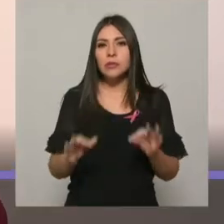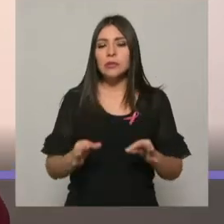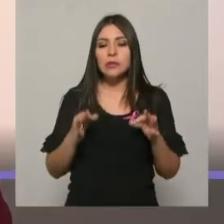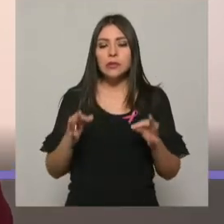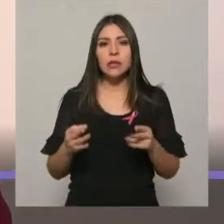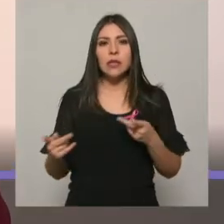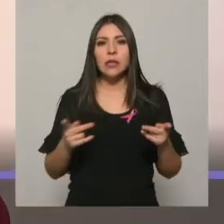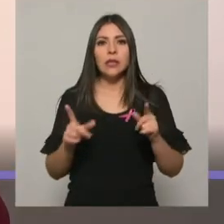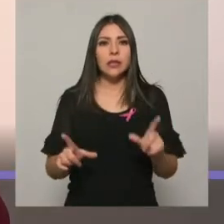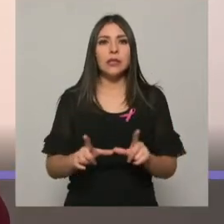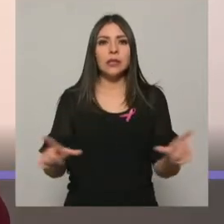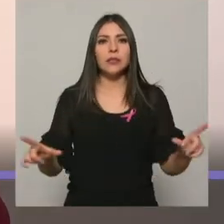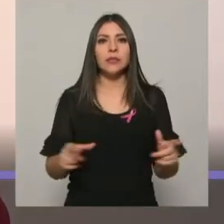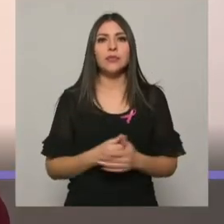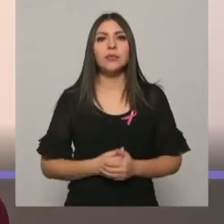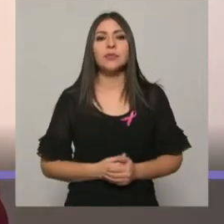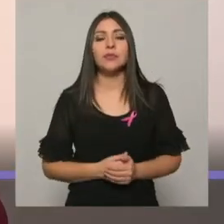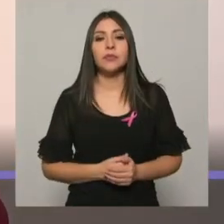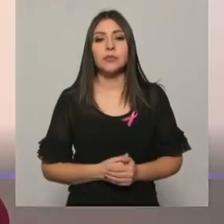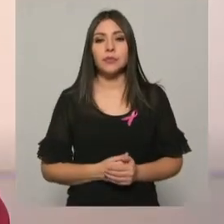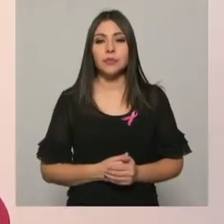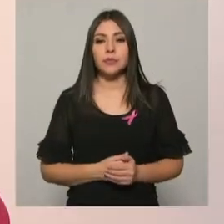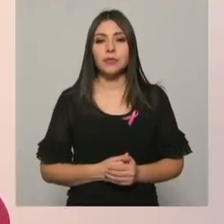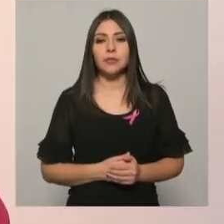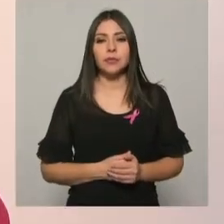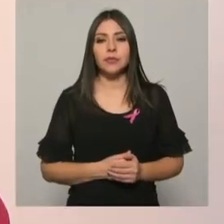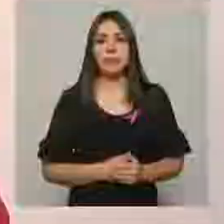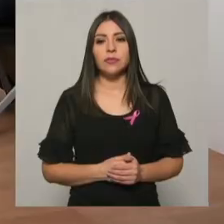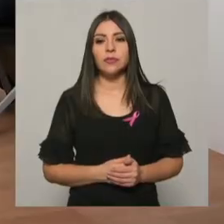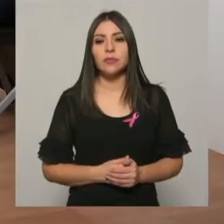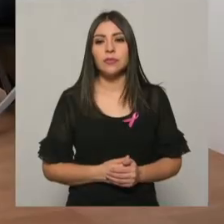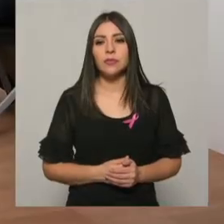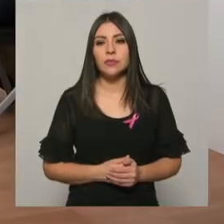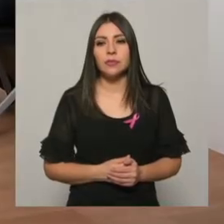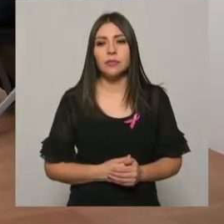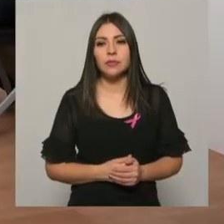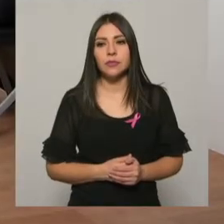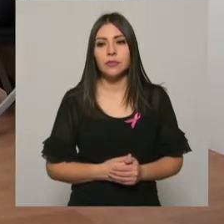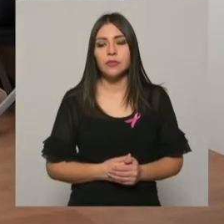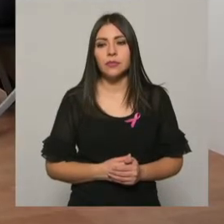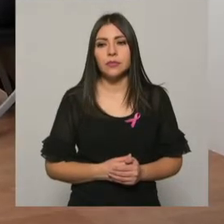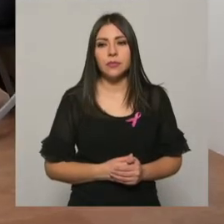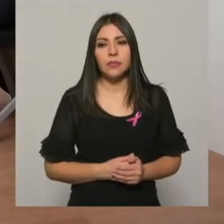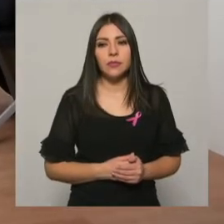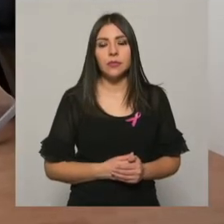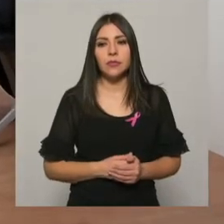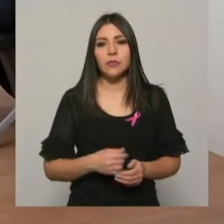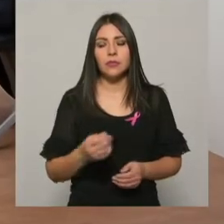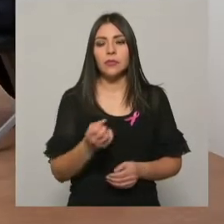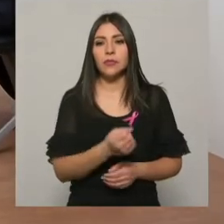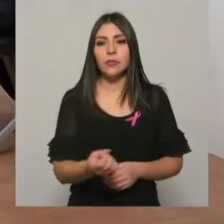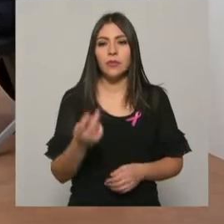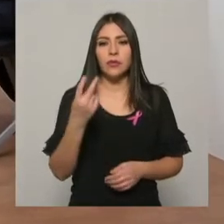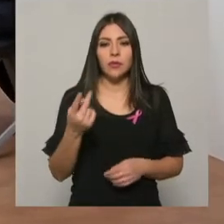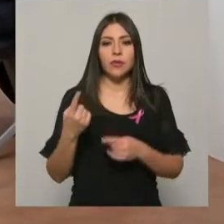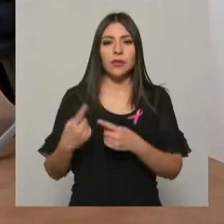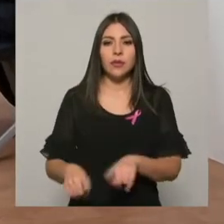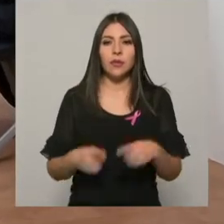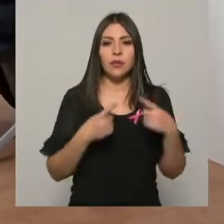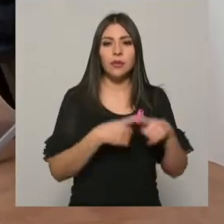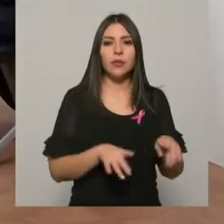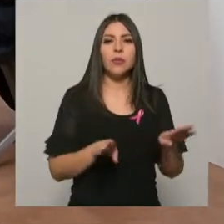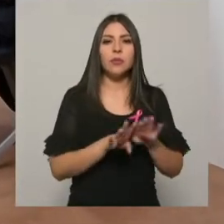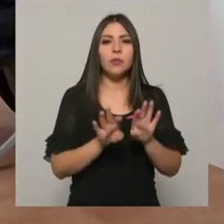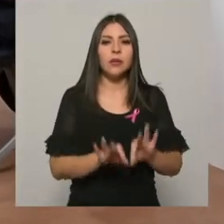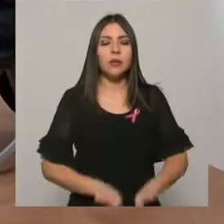dos versiones con mucha marca y digamos con además origen indígena, ¿qué tan importante es para ti